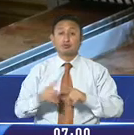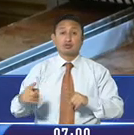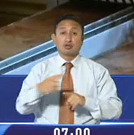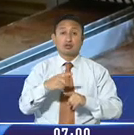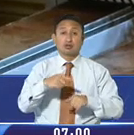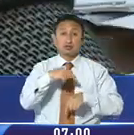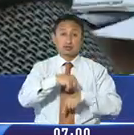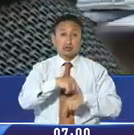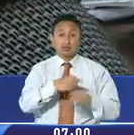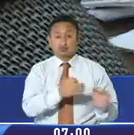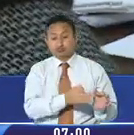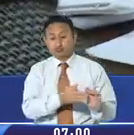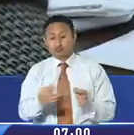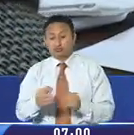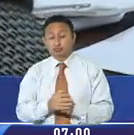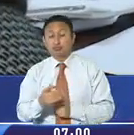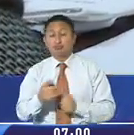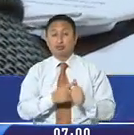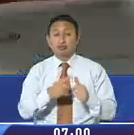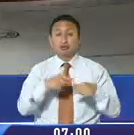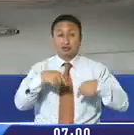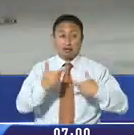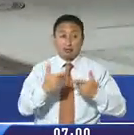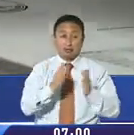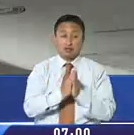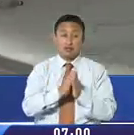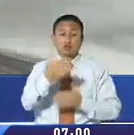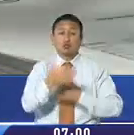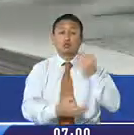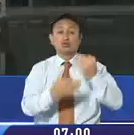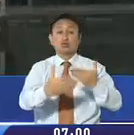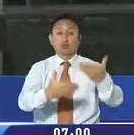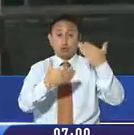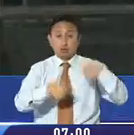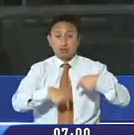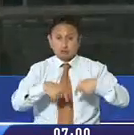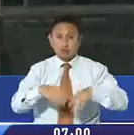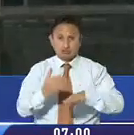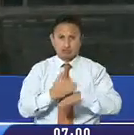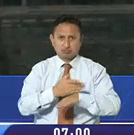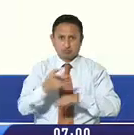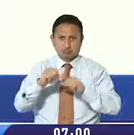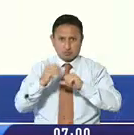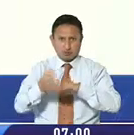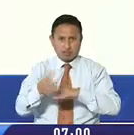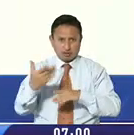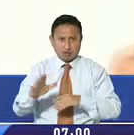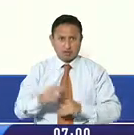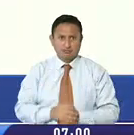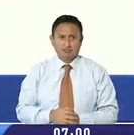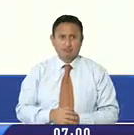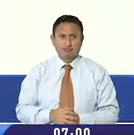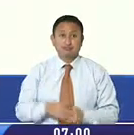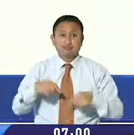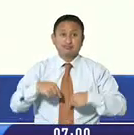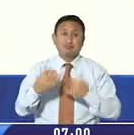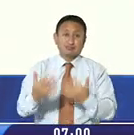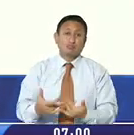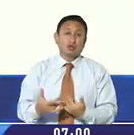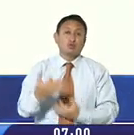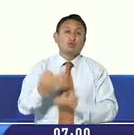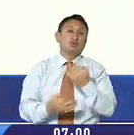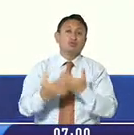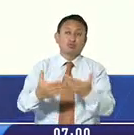trámite deberá ir a la cola de pedidos de juicios políticos que existen en el legislativo. Tendría que esperar un juicio político